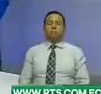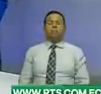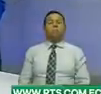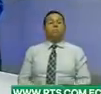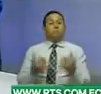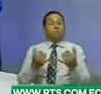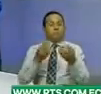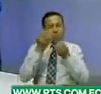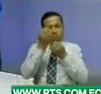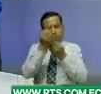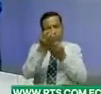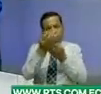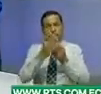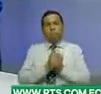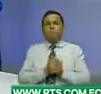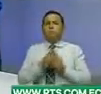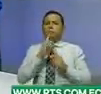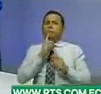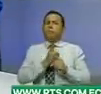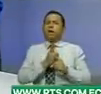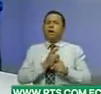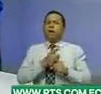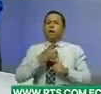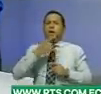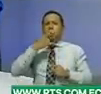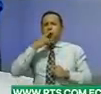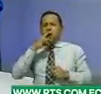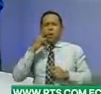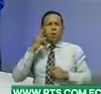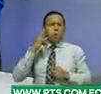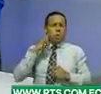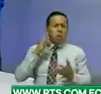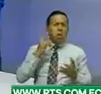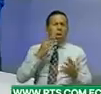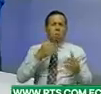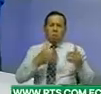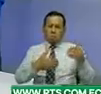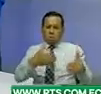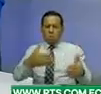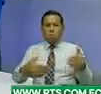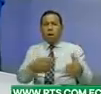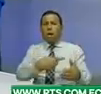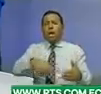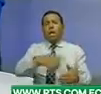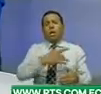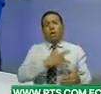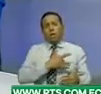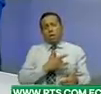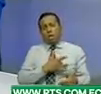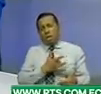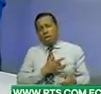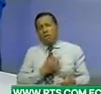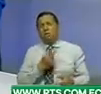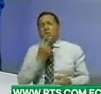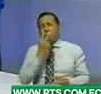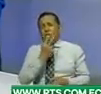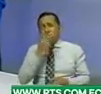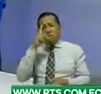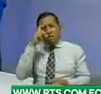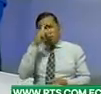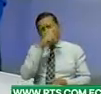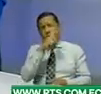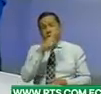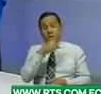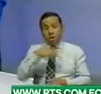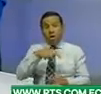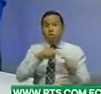Por ahora les informamos que menores de edad con síntomas respiratorios relacionados al COVID-19 es otro